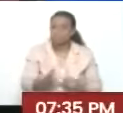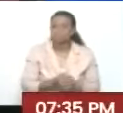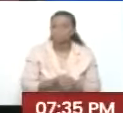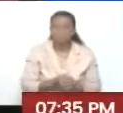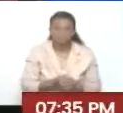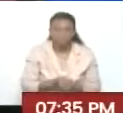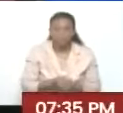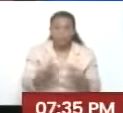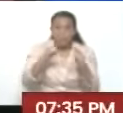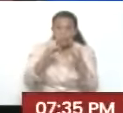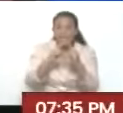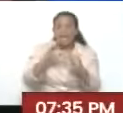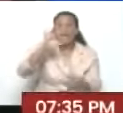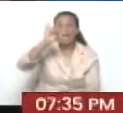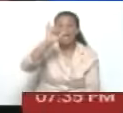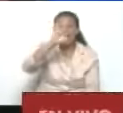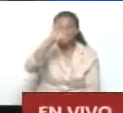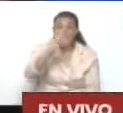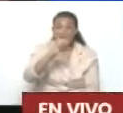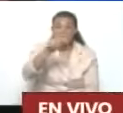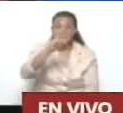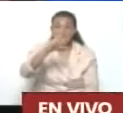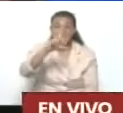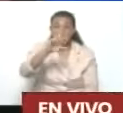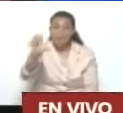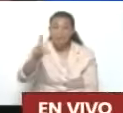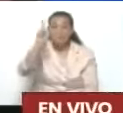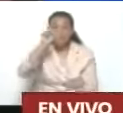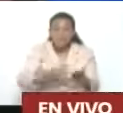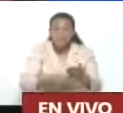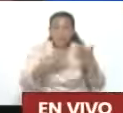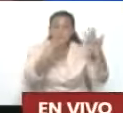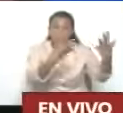Claro. Con Ezequiel Zamora, 1859.